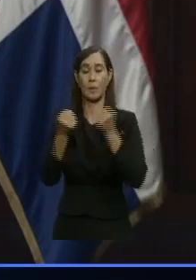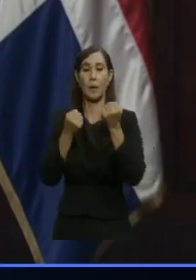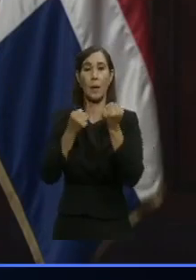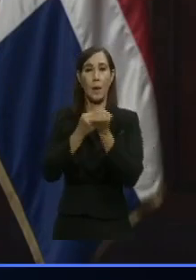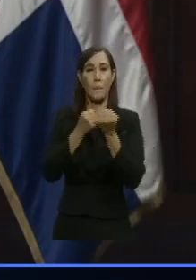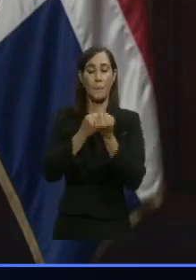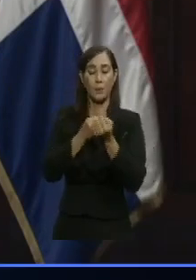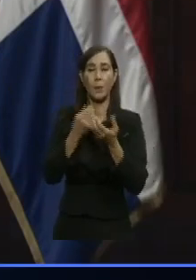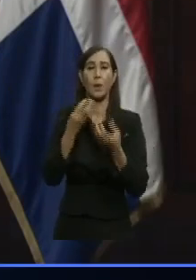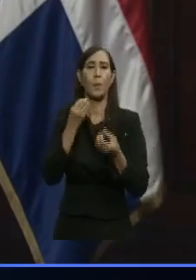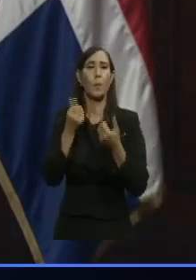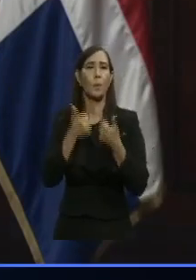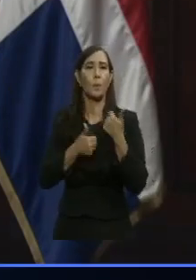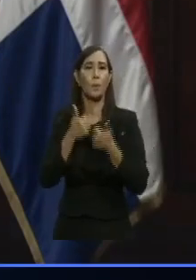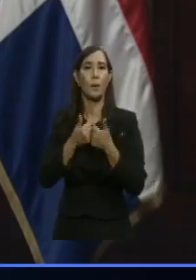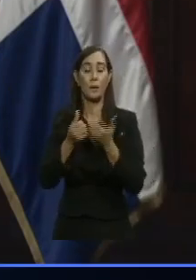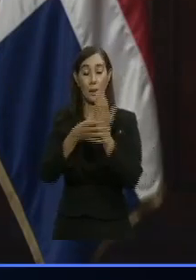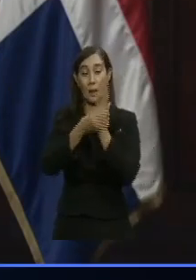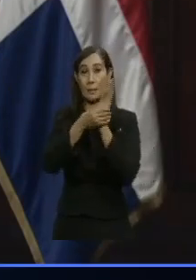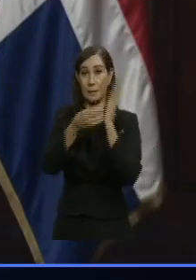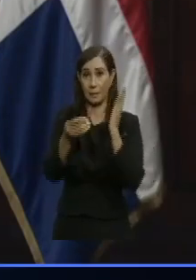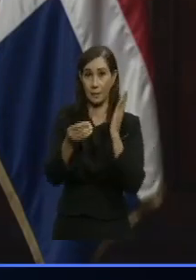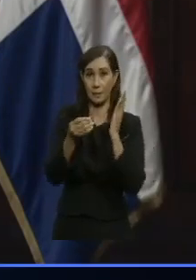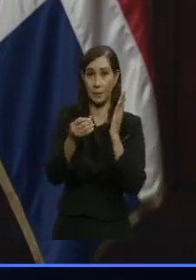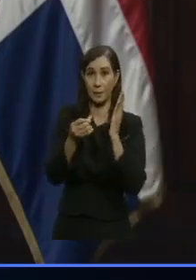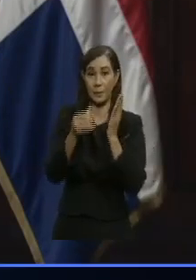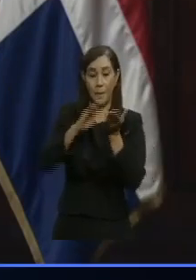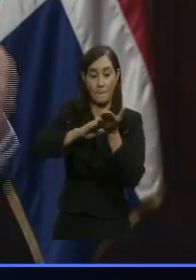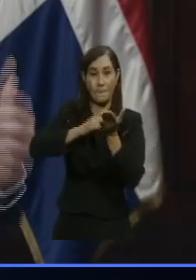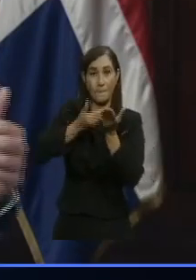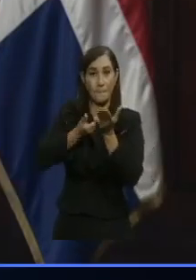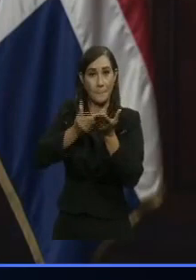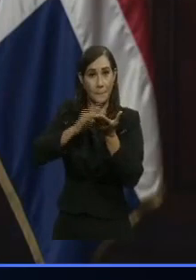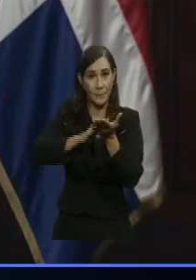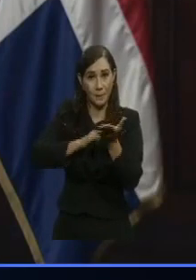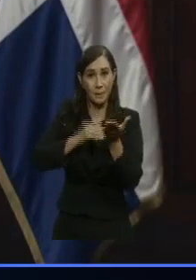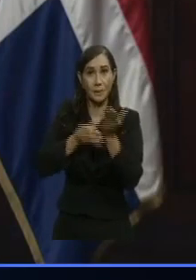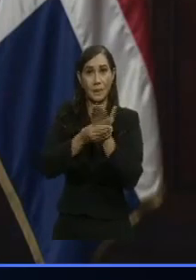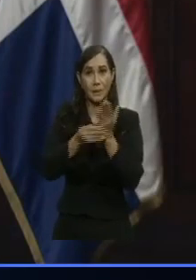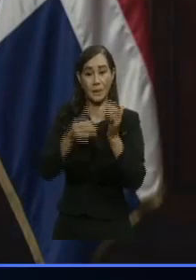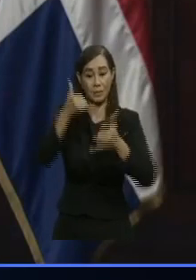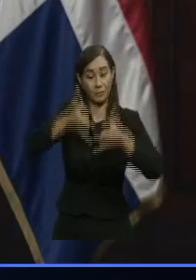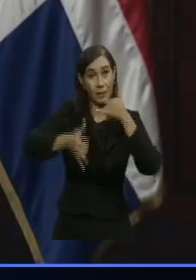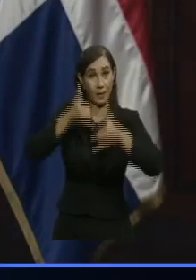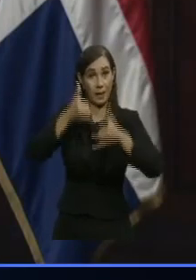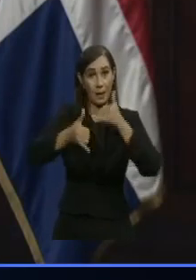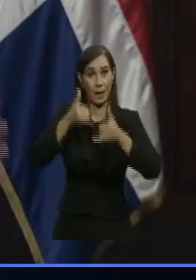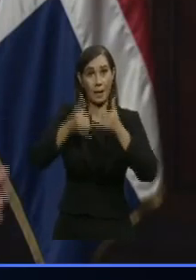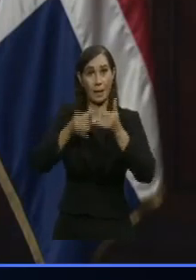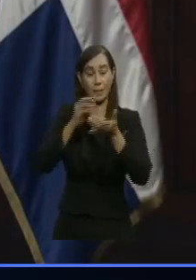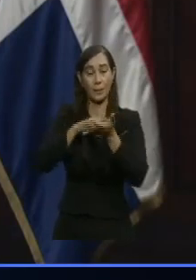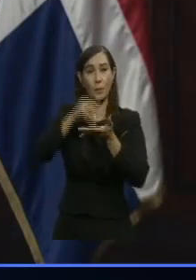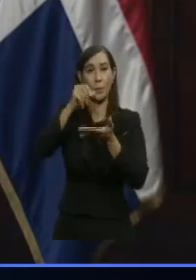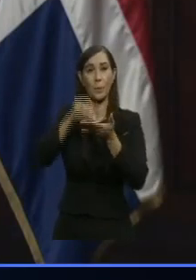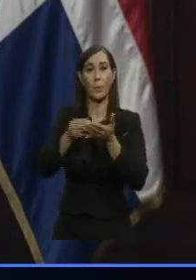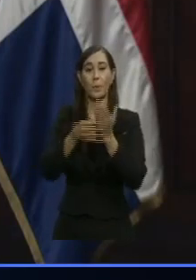entonces ya el mismo presidente lo había anunciado que va a haber una regulación con relación a una